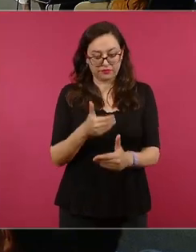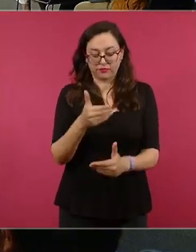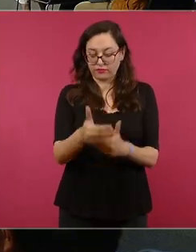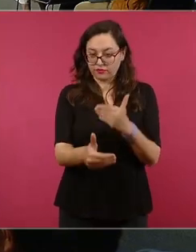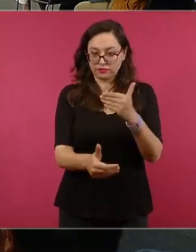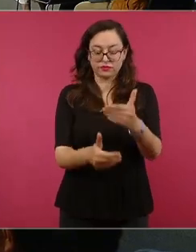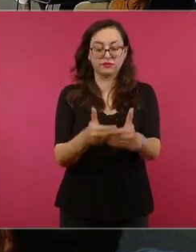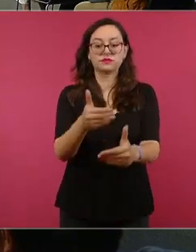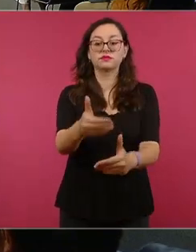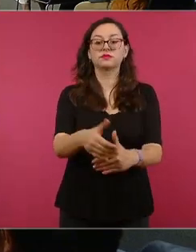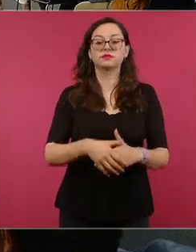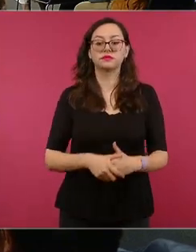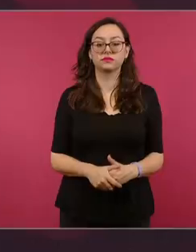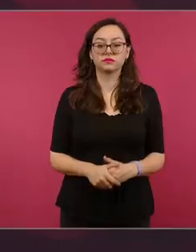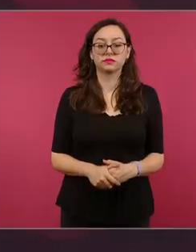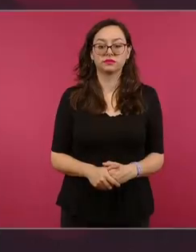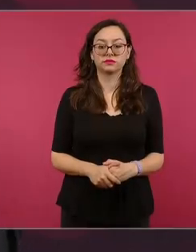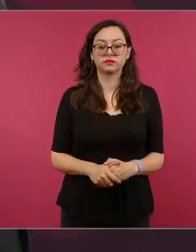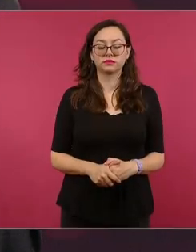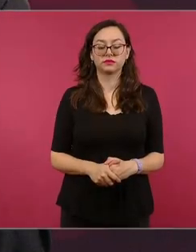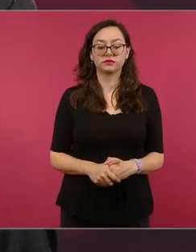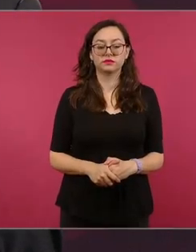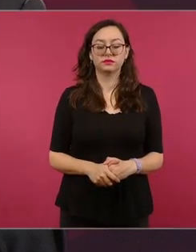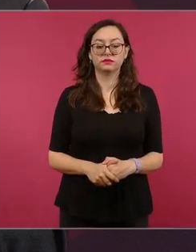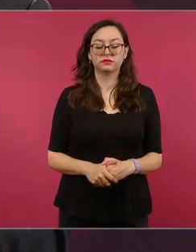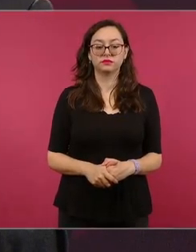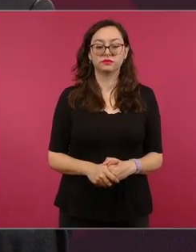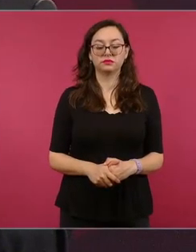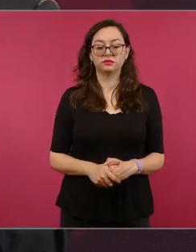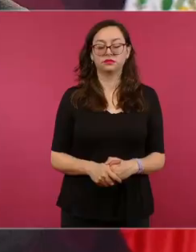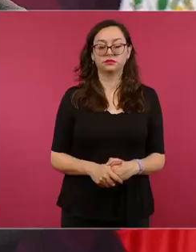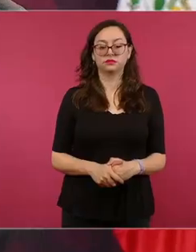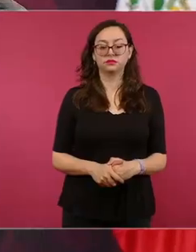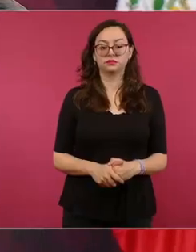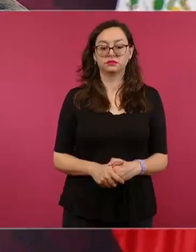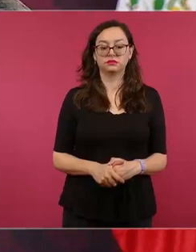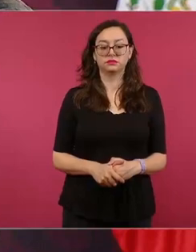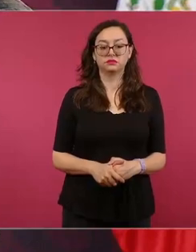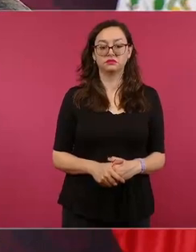Podrán decir lo que quieran